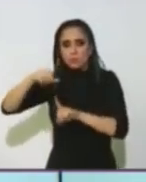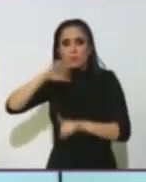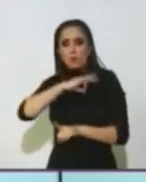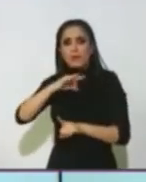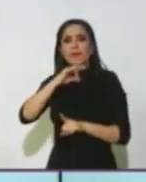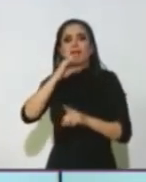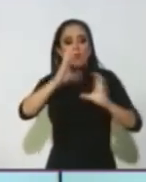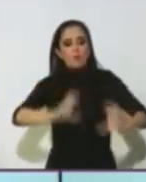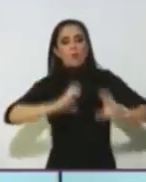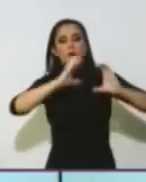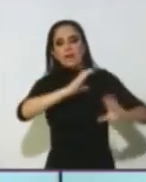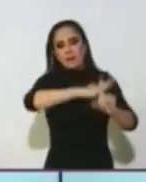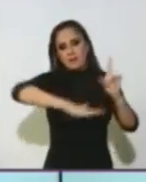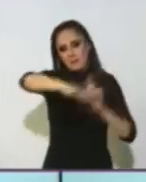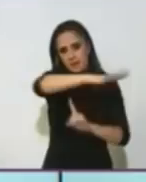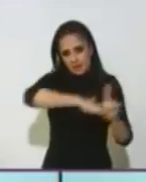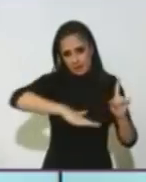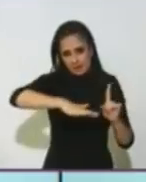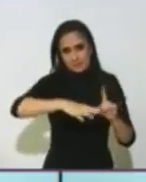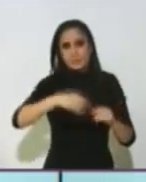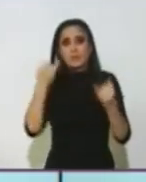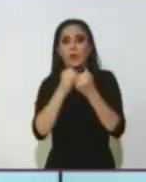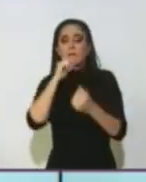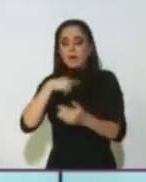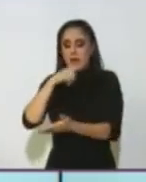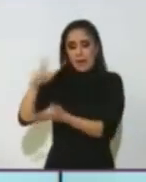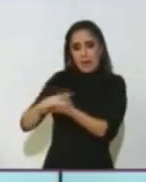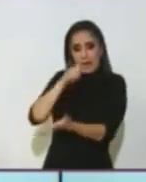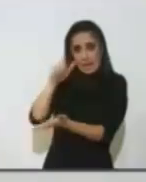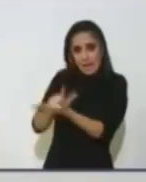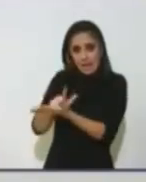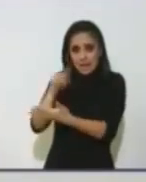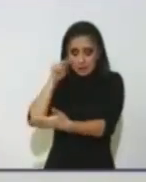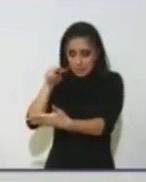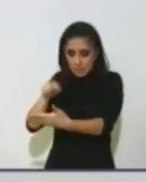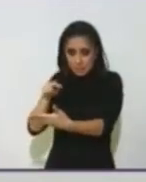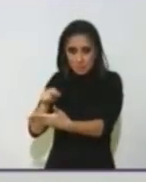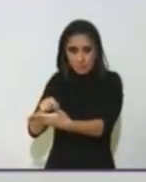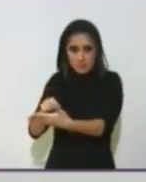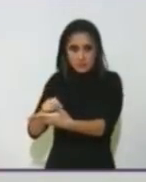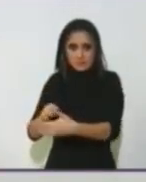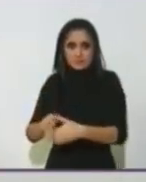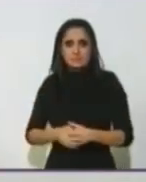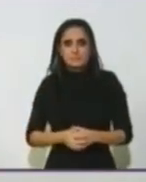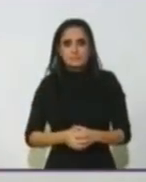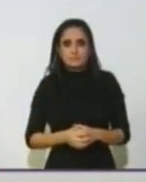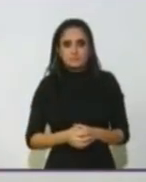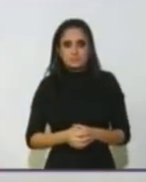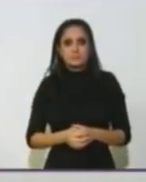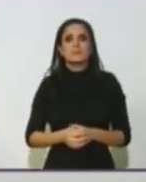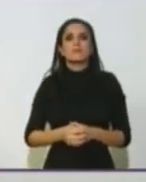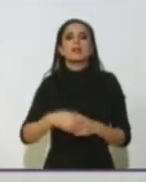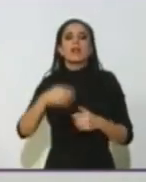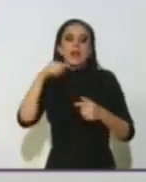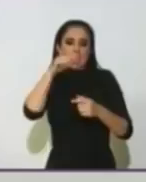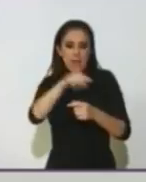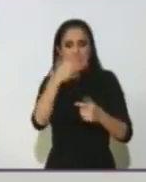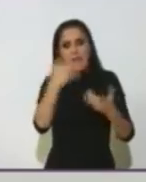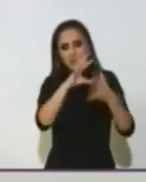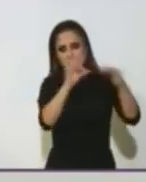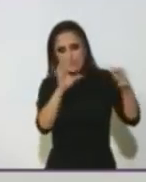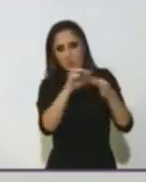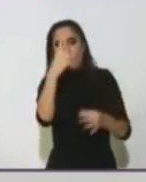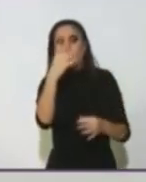vamos a revisar el marco jurídico y gran gracias candidata gracias bueno urbanismo y sustentabilidad un